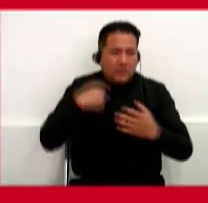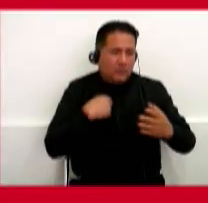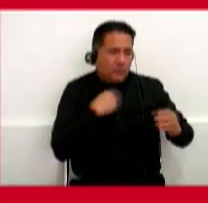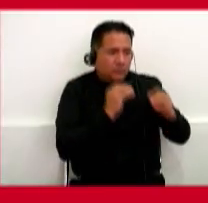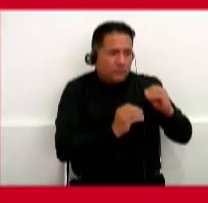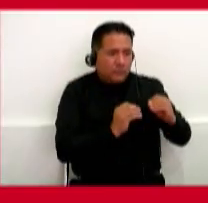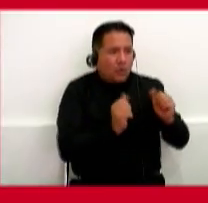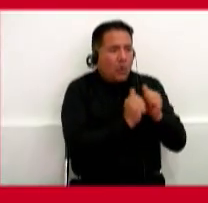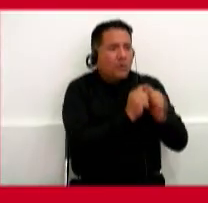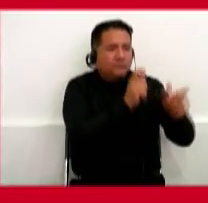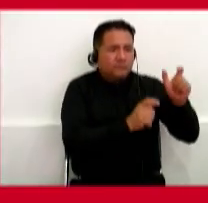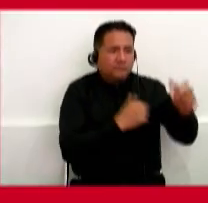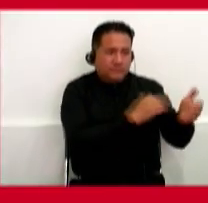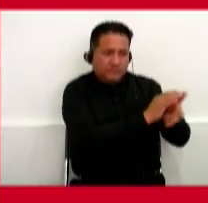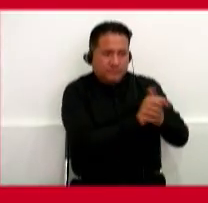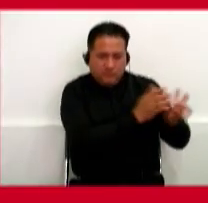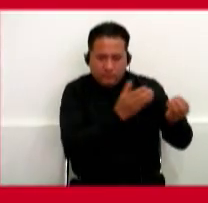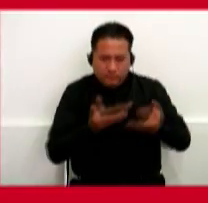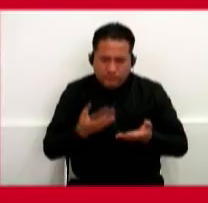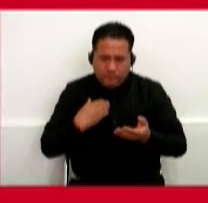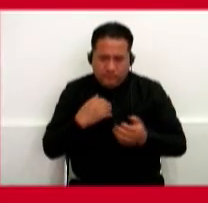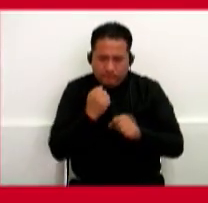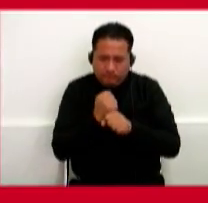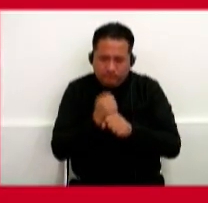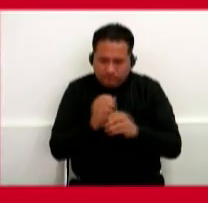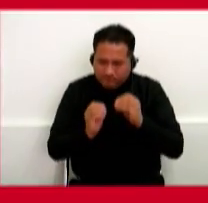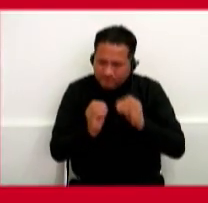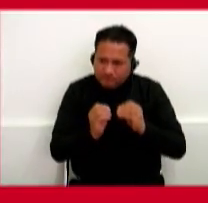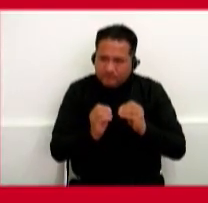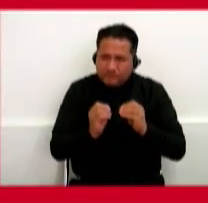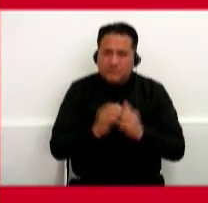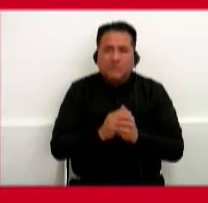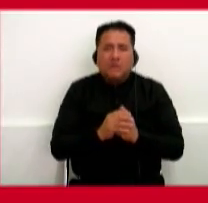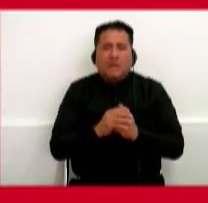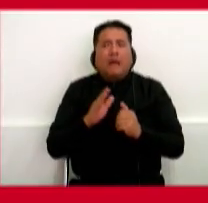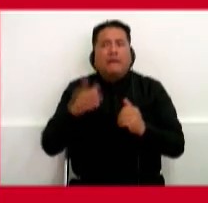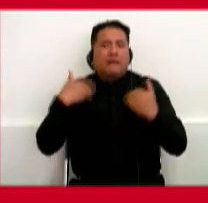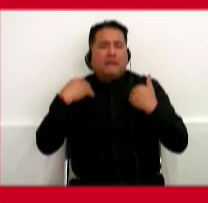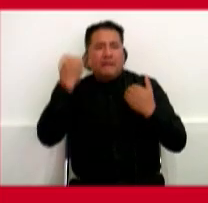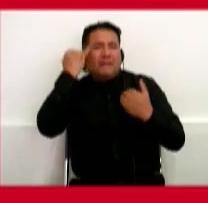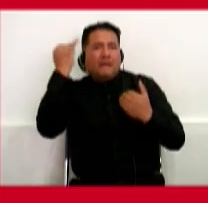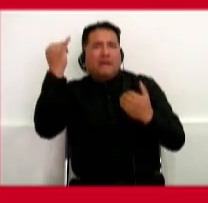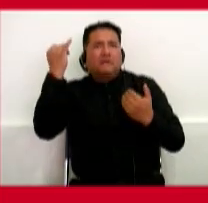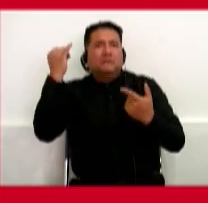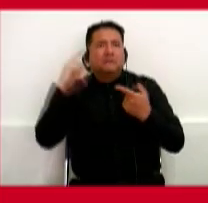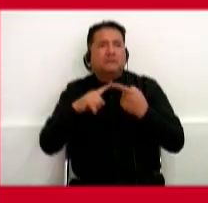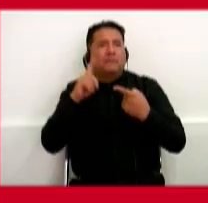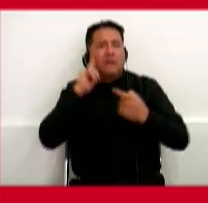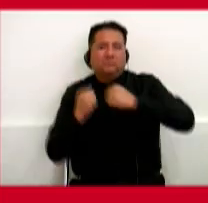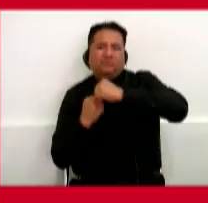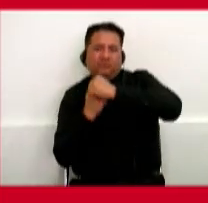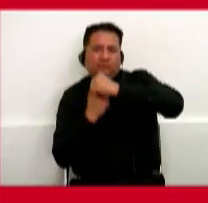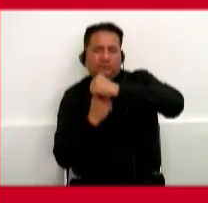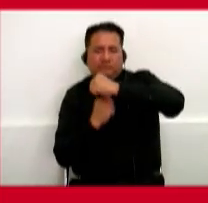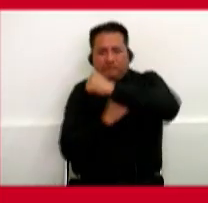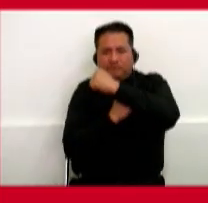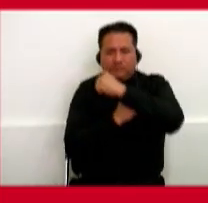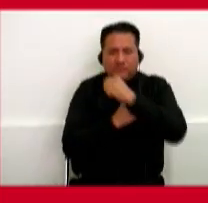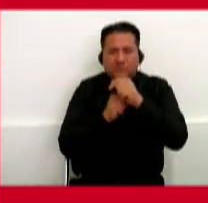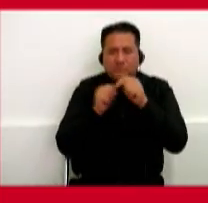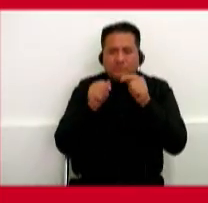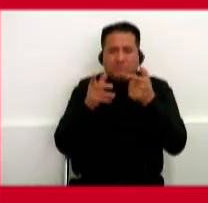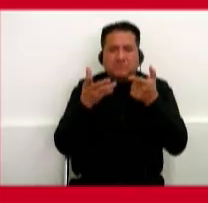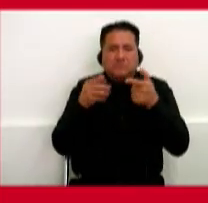mantenimiento de vías para que prioricen la flota. Entonces, hay ideas también de soporte para poder tomar la mejor decisión.